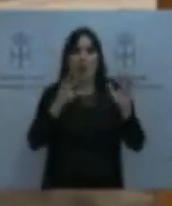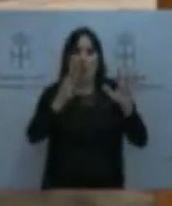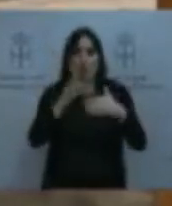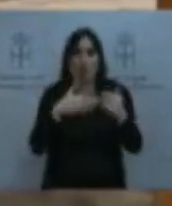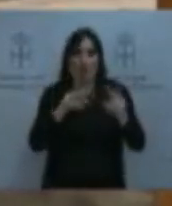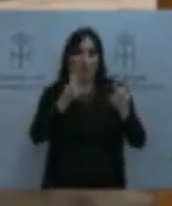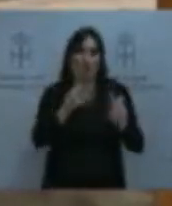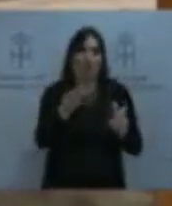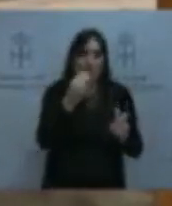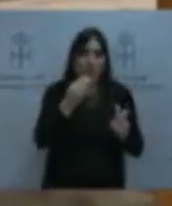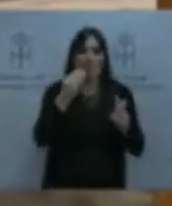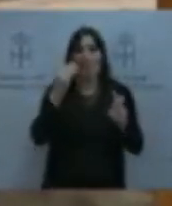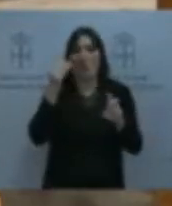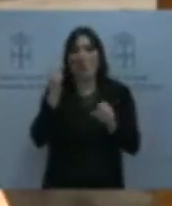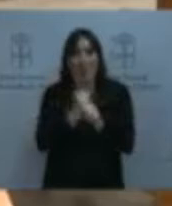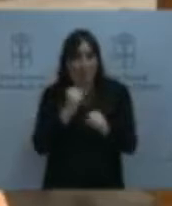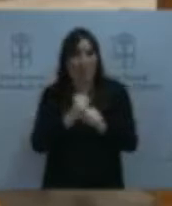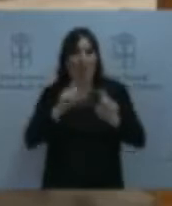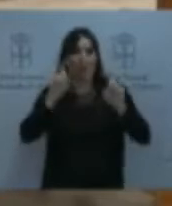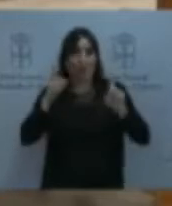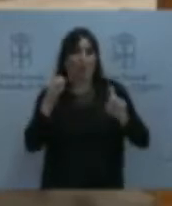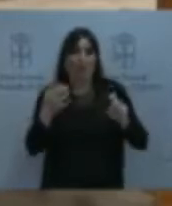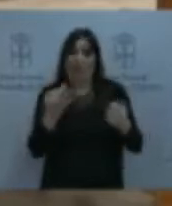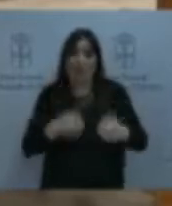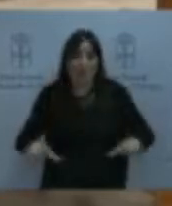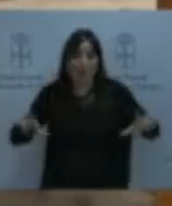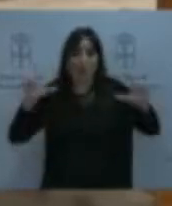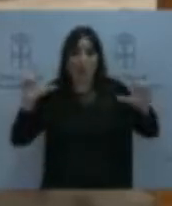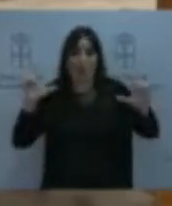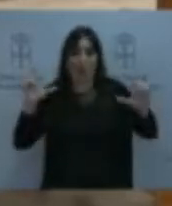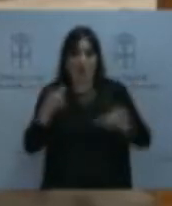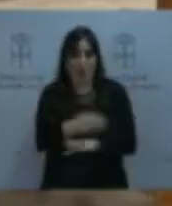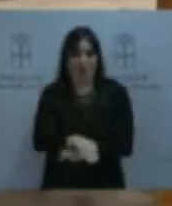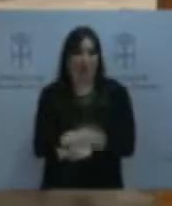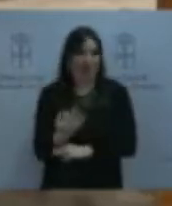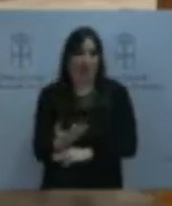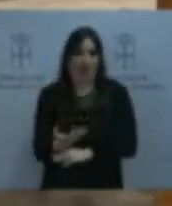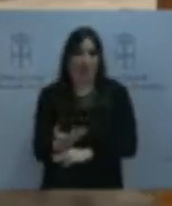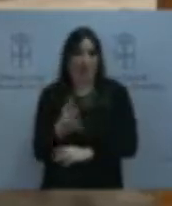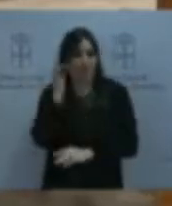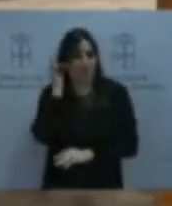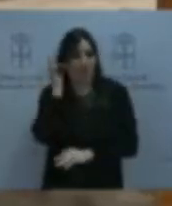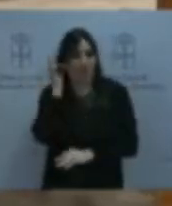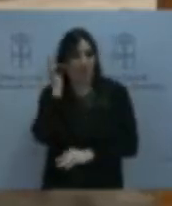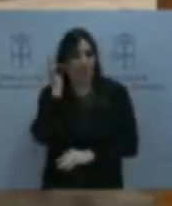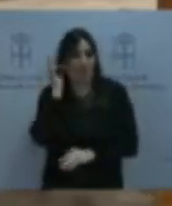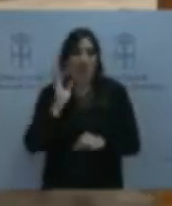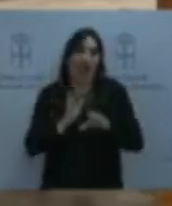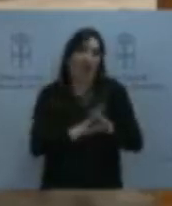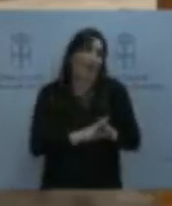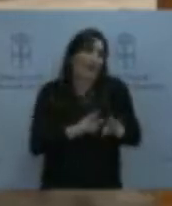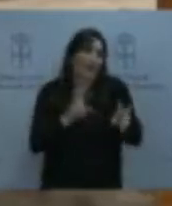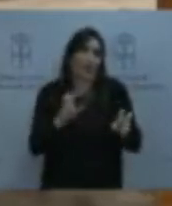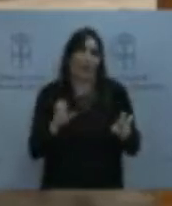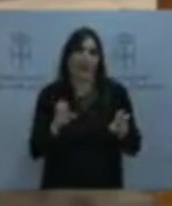de visibilización de los cuidados. Pero verá, más allá de las respuestas estructurales, lo hemos puesto sobre la mesa, compra y contratación